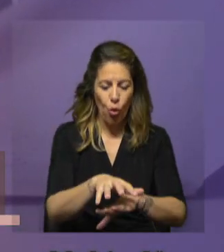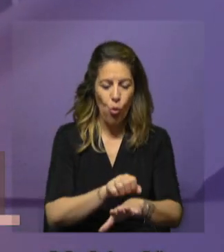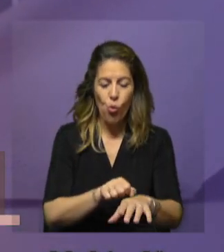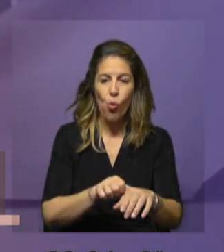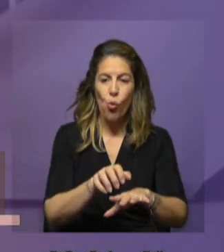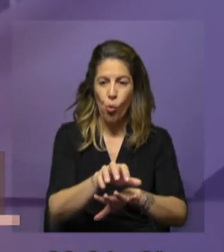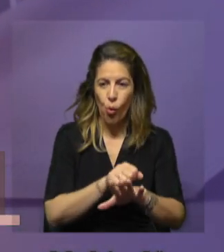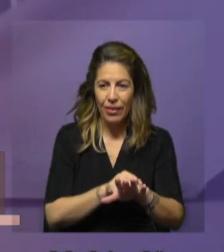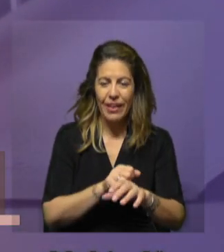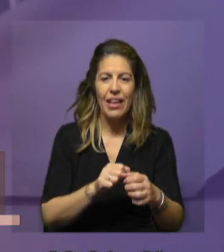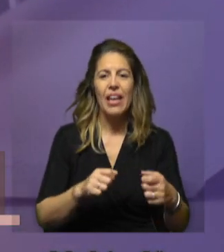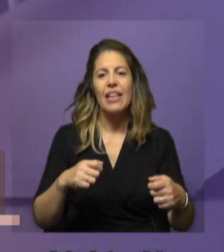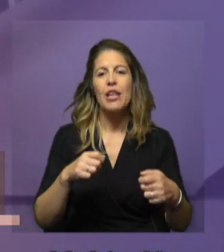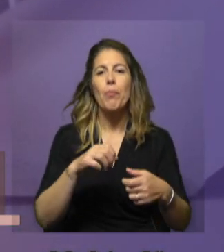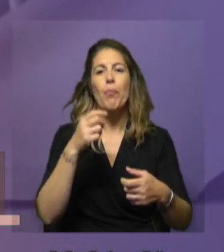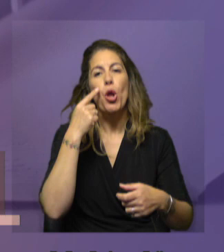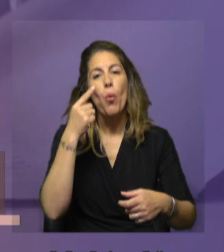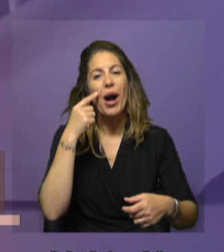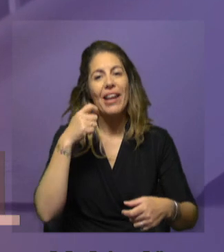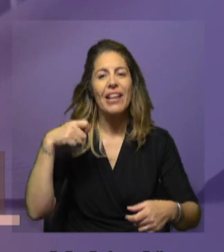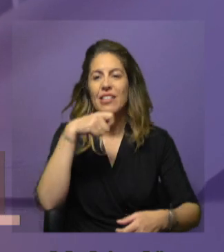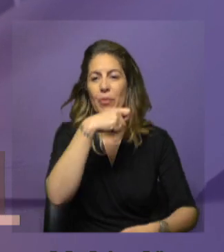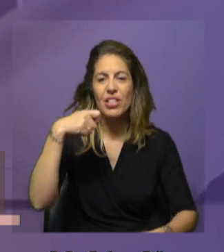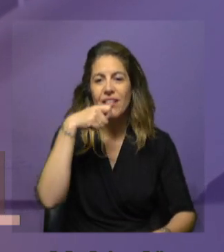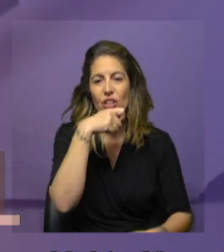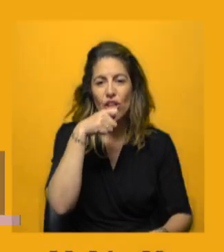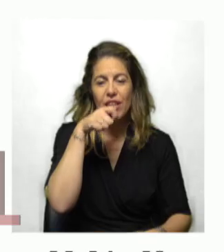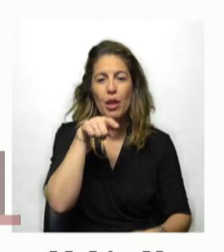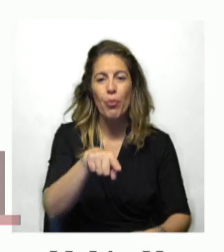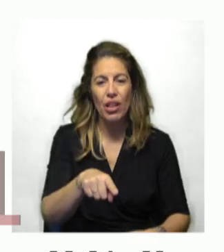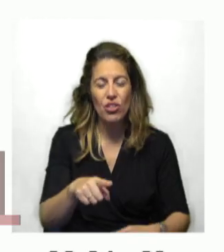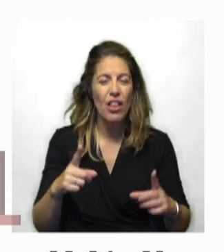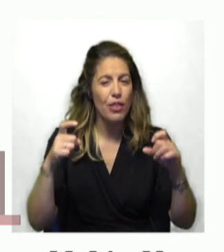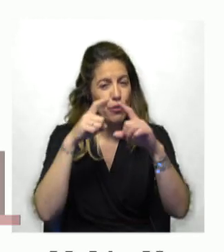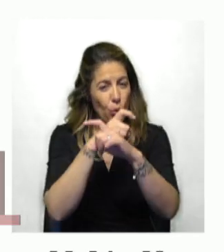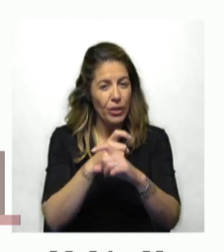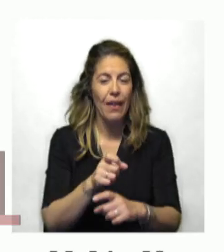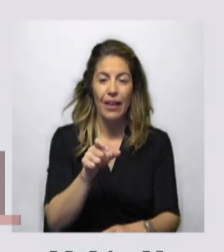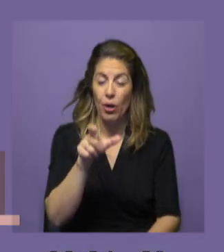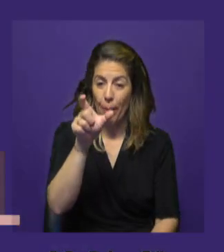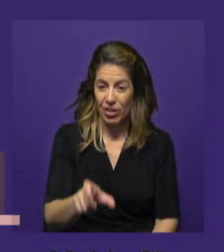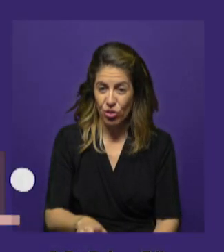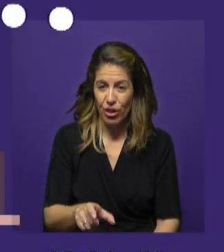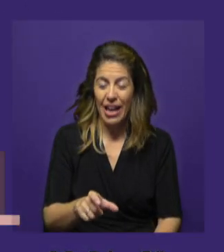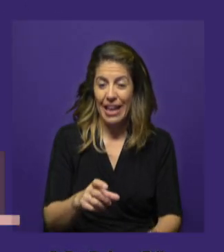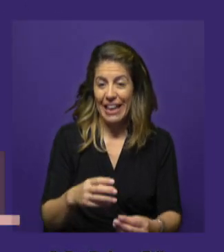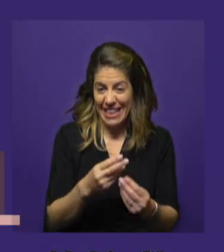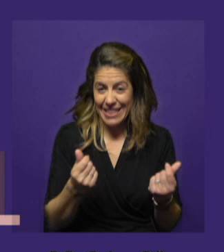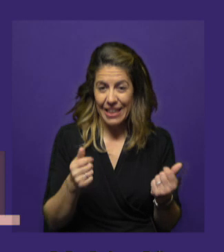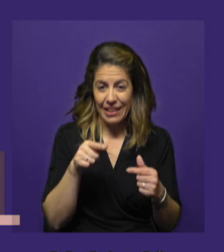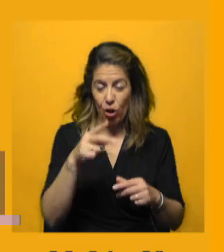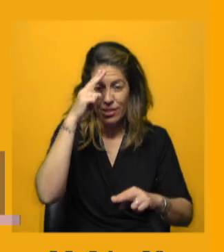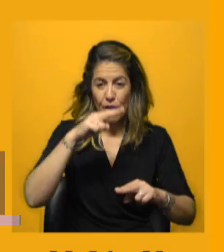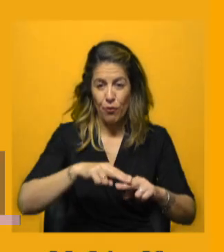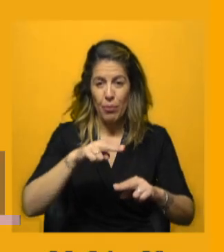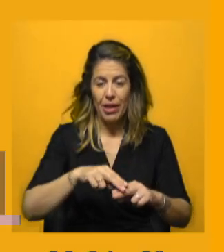intentar cepillarse los dientes. Eso es lo que le pasa muchas veces, o las dificultades por las que atraviesa una persona que tiene artritis. Sí, la artritis,